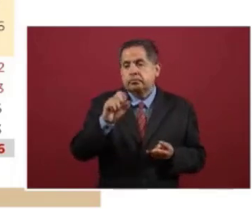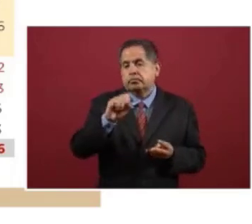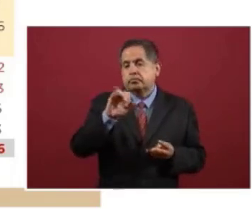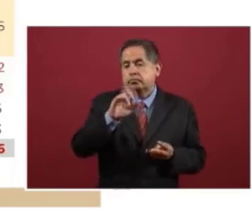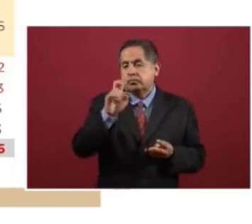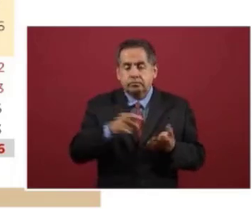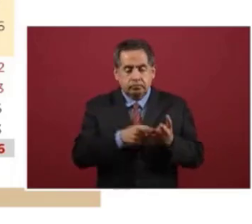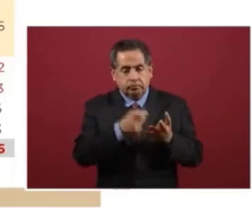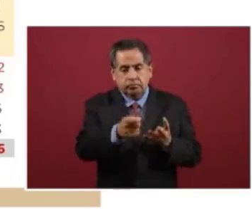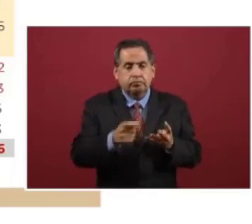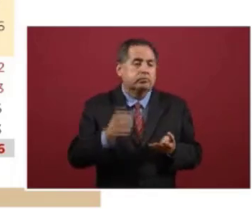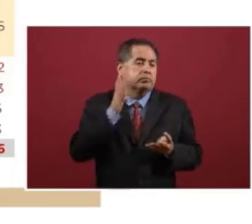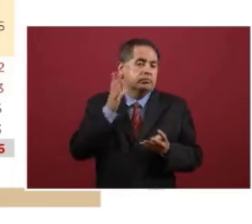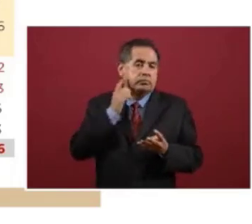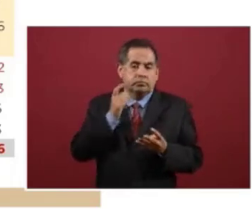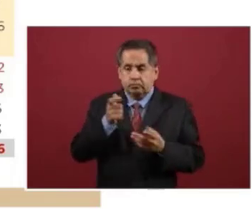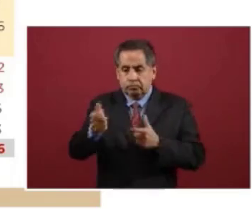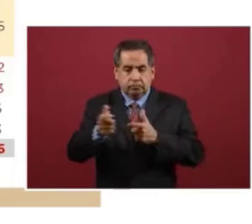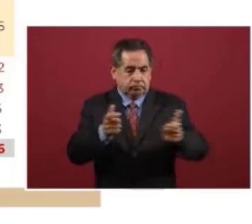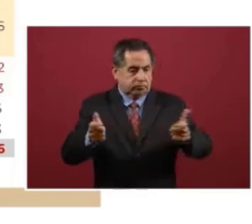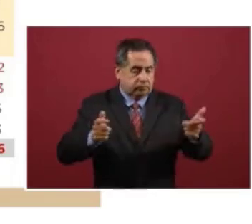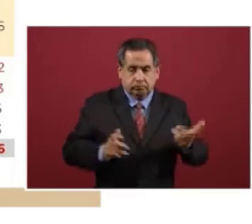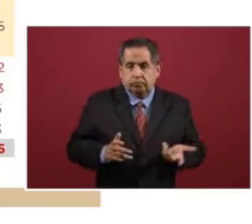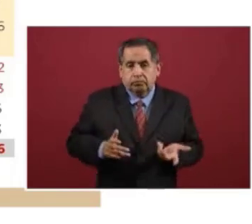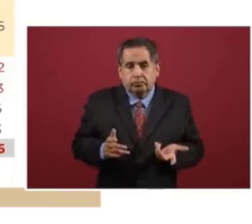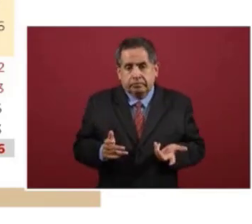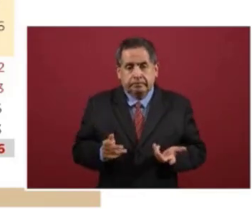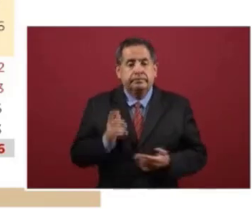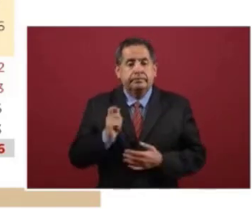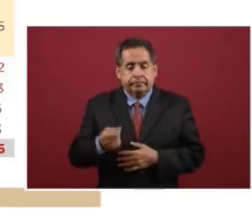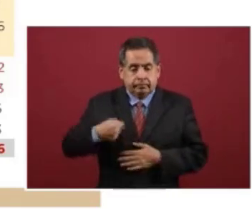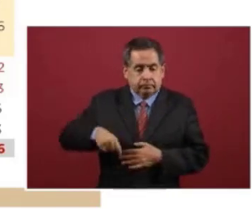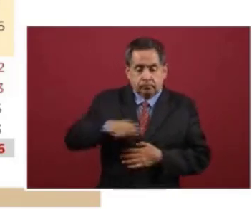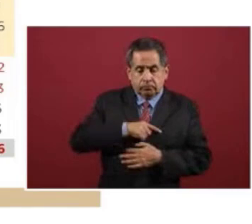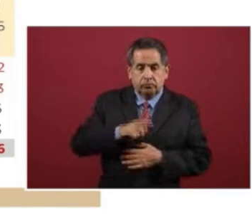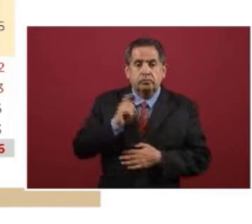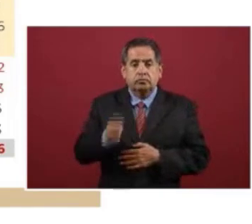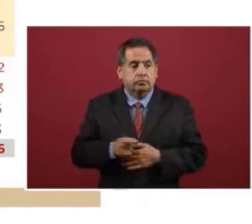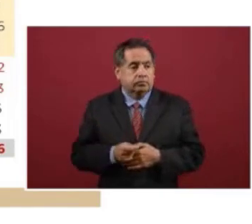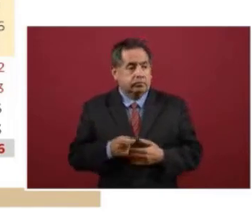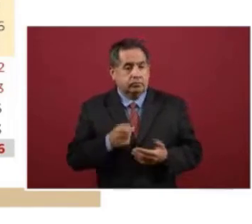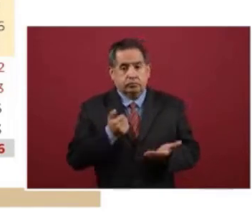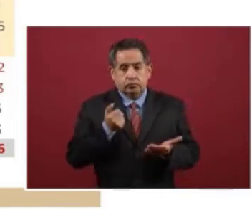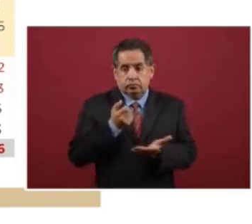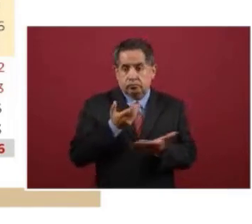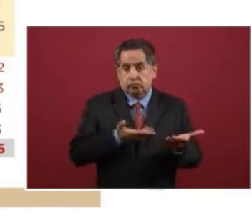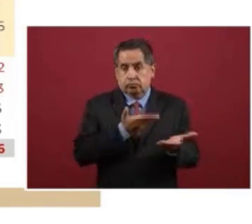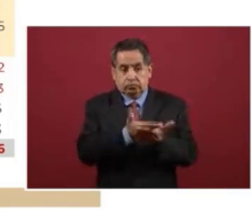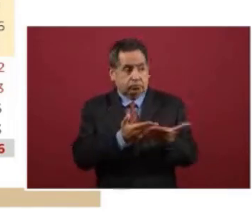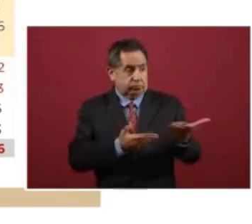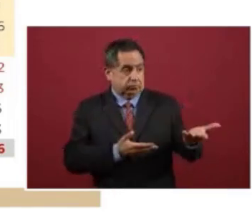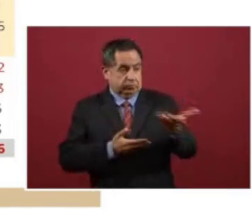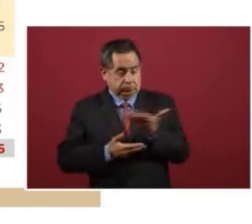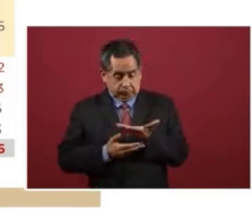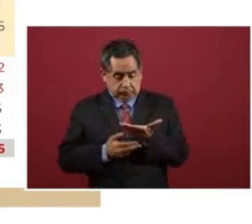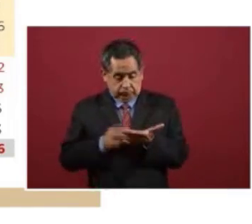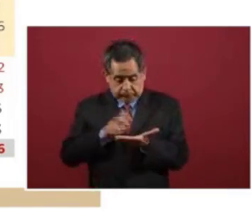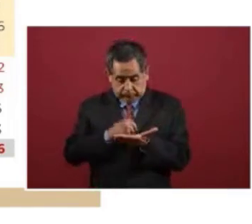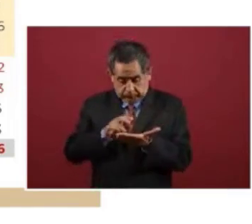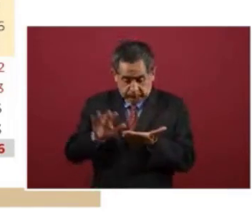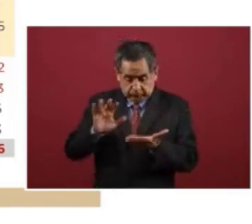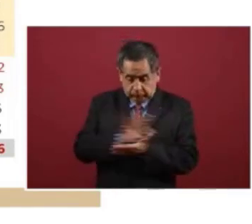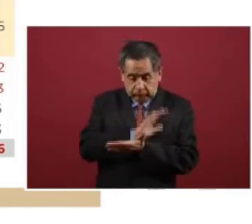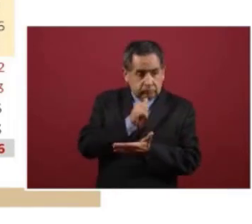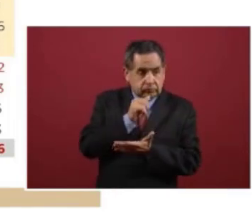legislativo jurídicamente lo que nosotros tenemos que hacer es recibir la propuesta de ellos y sin modificarla